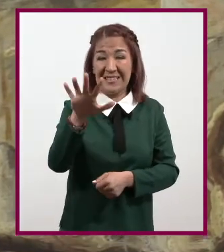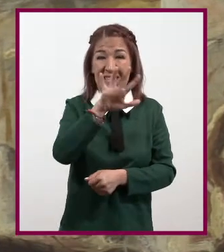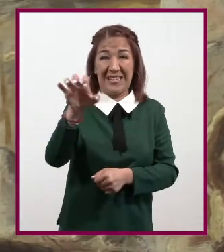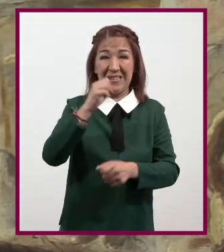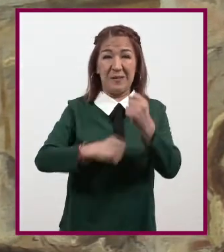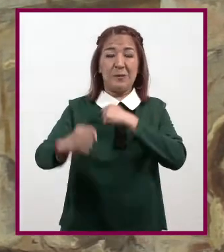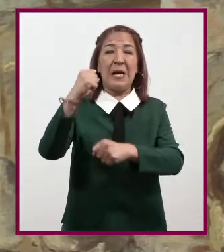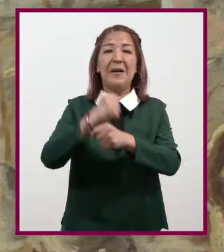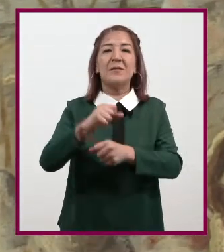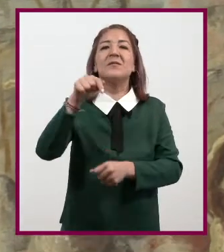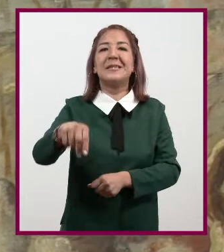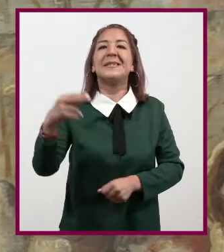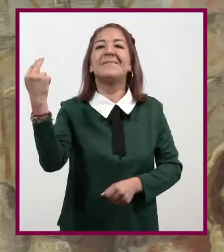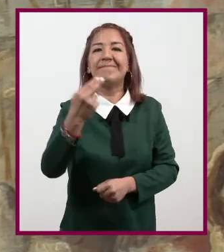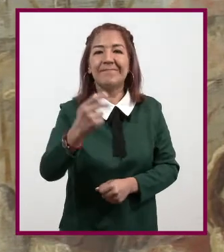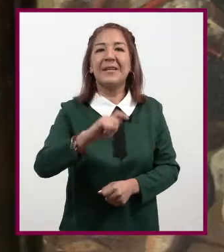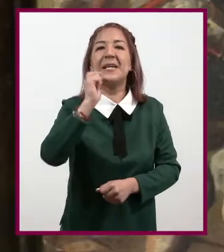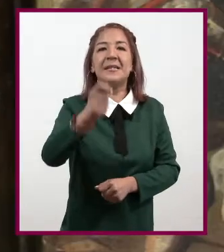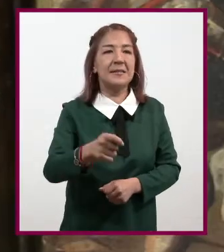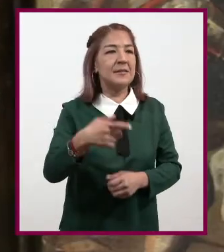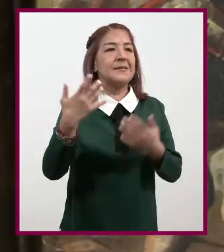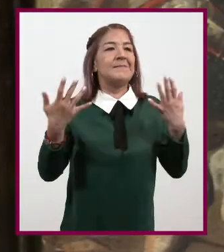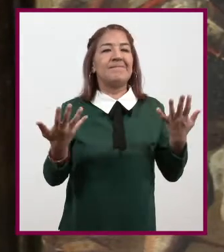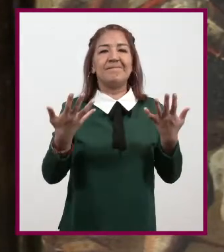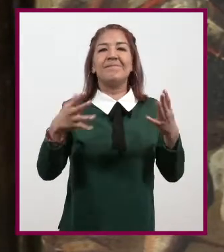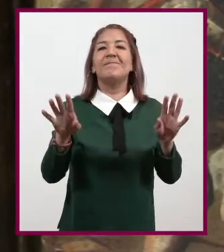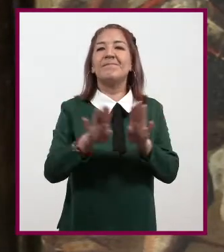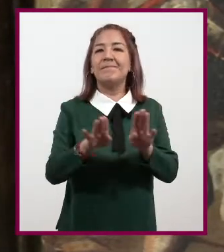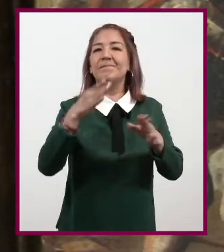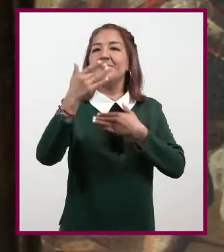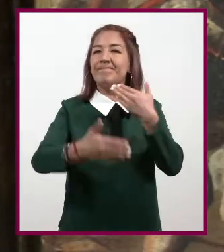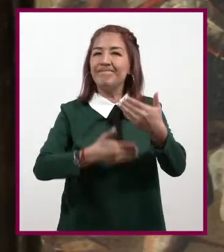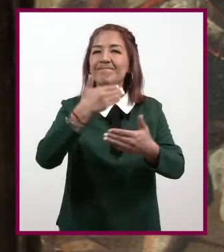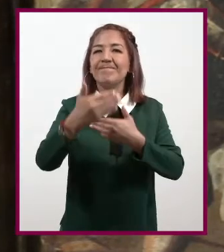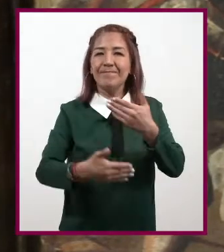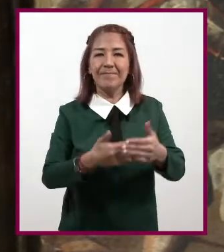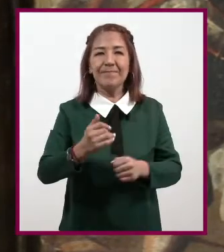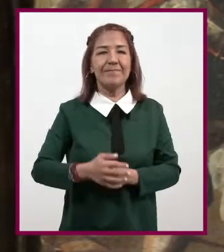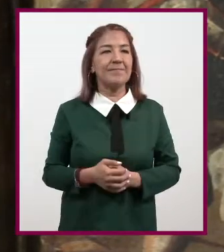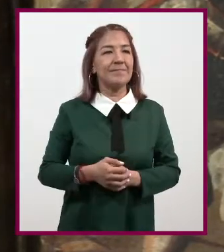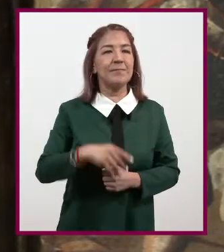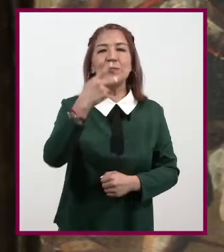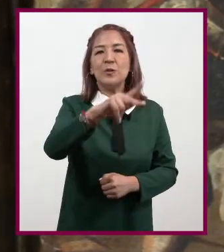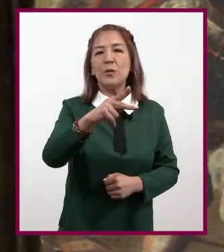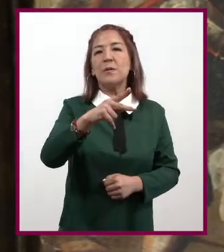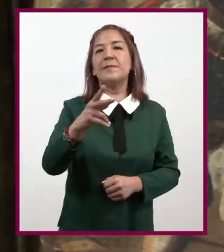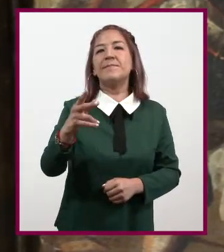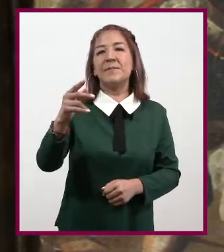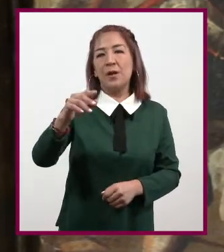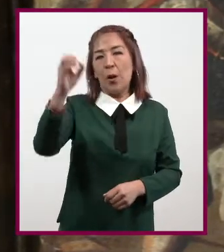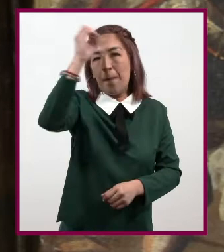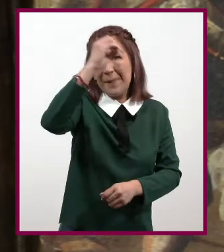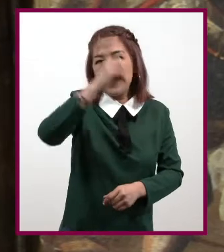es necesario tener procesos de ópticas donde